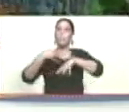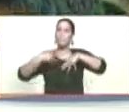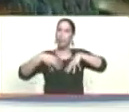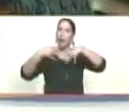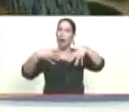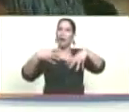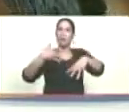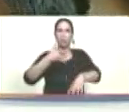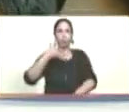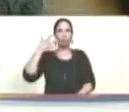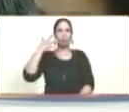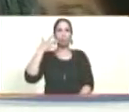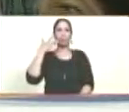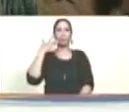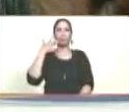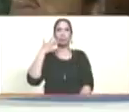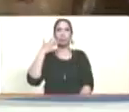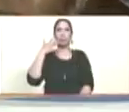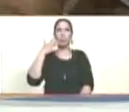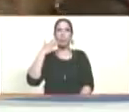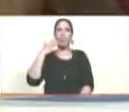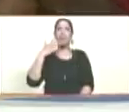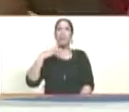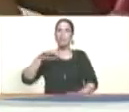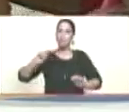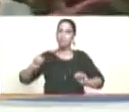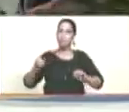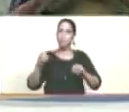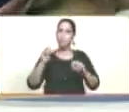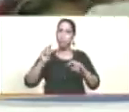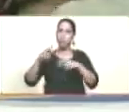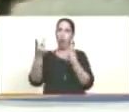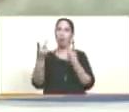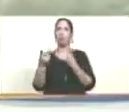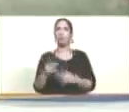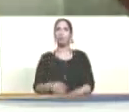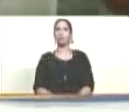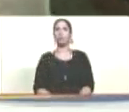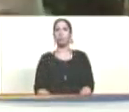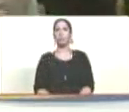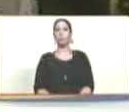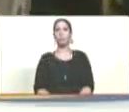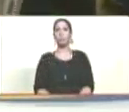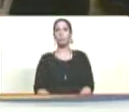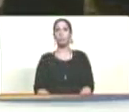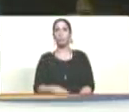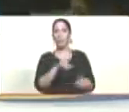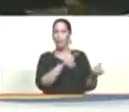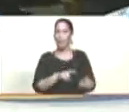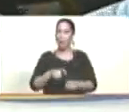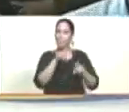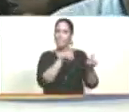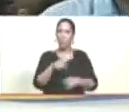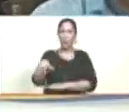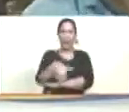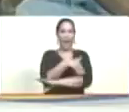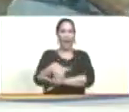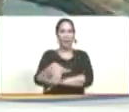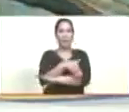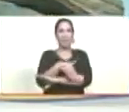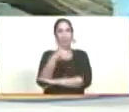y lograrían revertir cualquier golpe contra el revolucionario, estoy seguro. En los campos, en las calles,